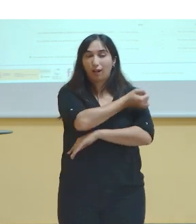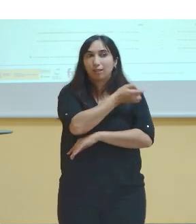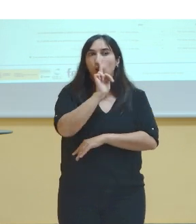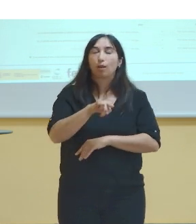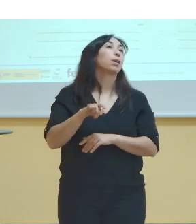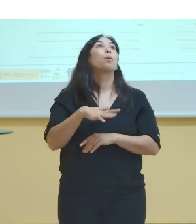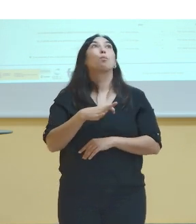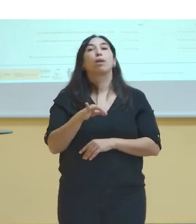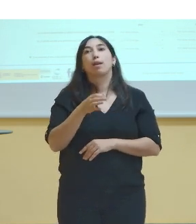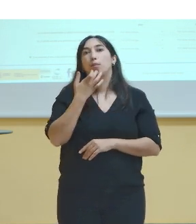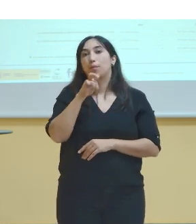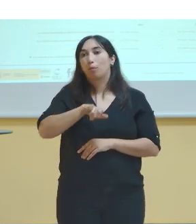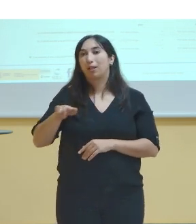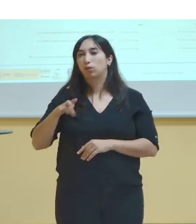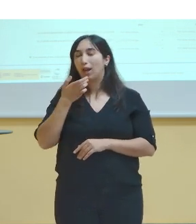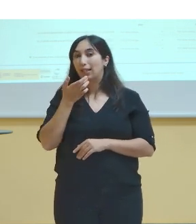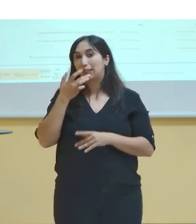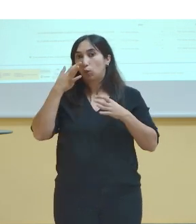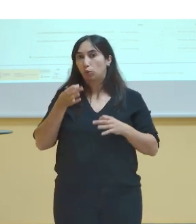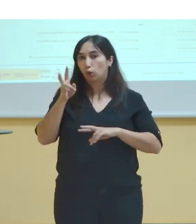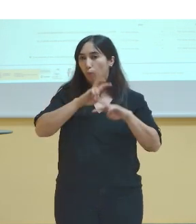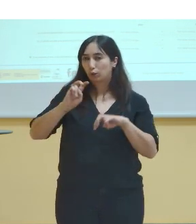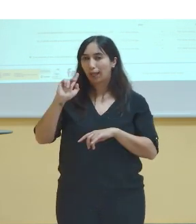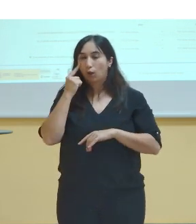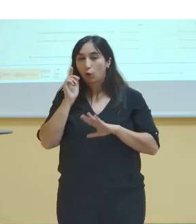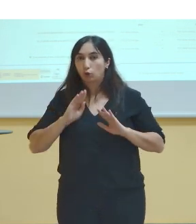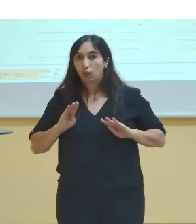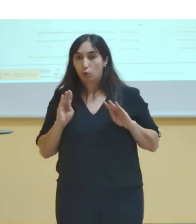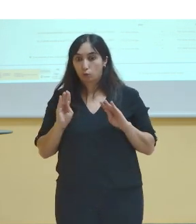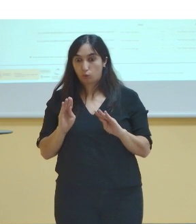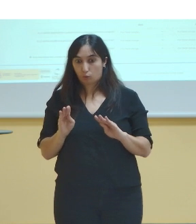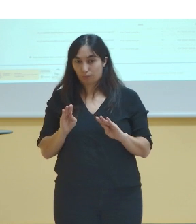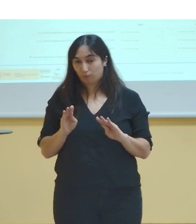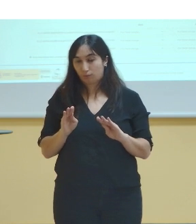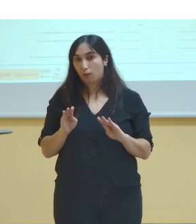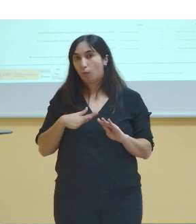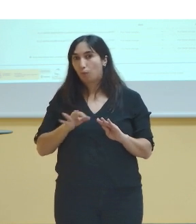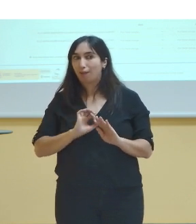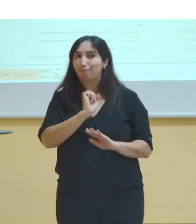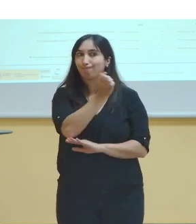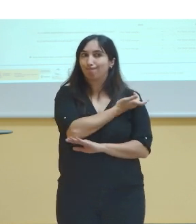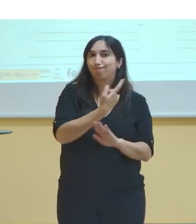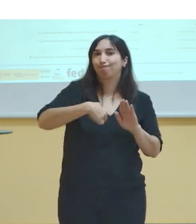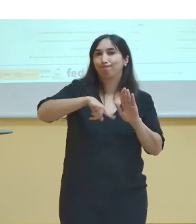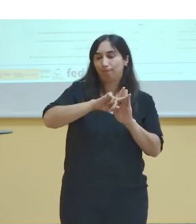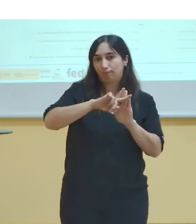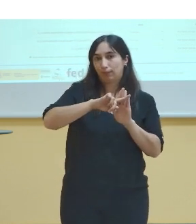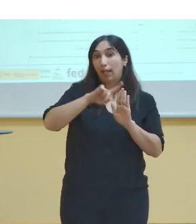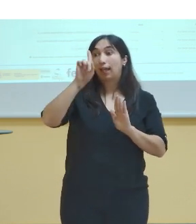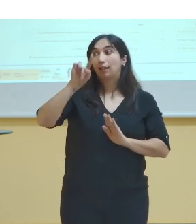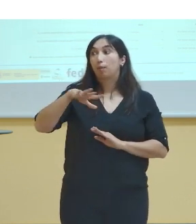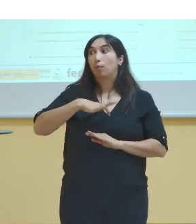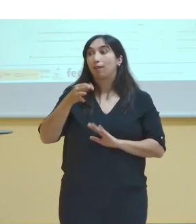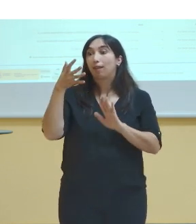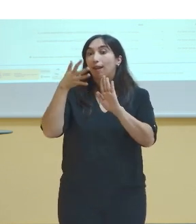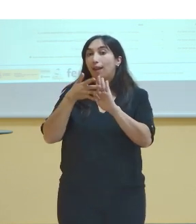también hay posibilidad de que personas que están aún en búsqueda de su diagnóstico de enfermedades raras puedan formar parte del registro y, por supuesto, podían contar